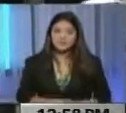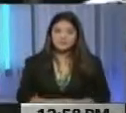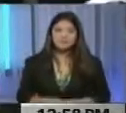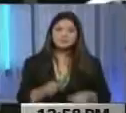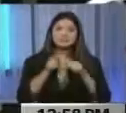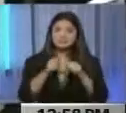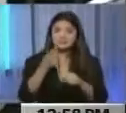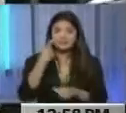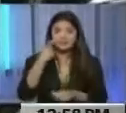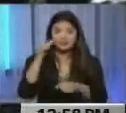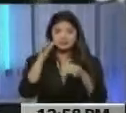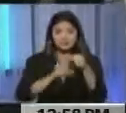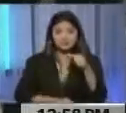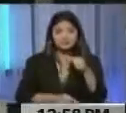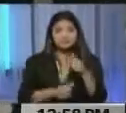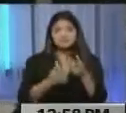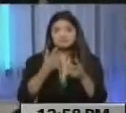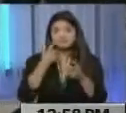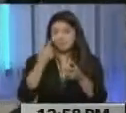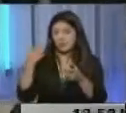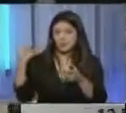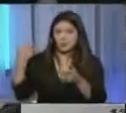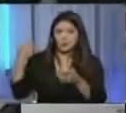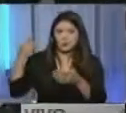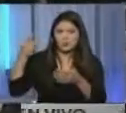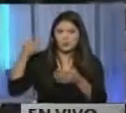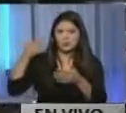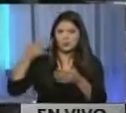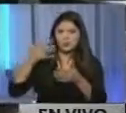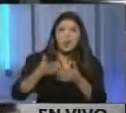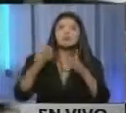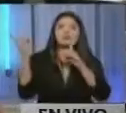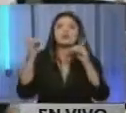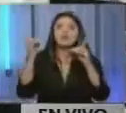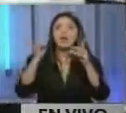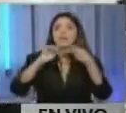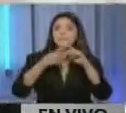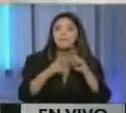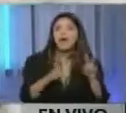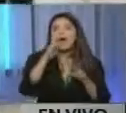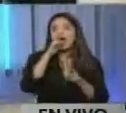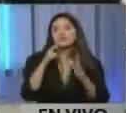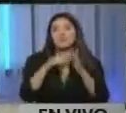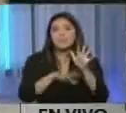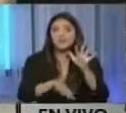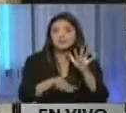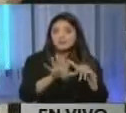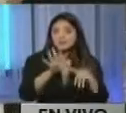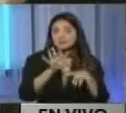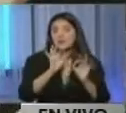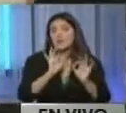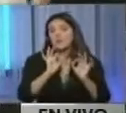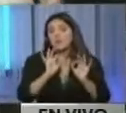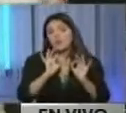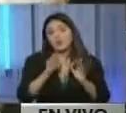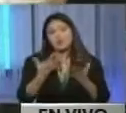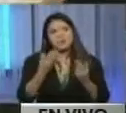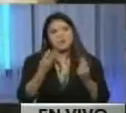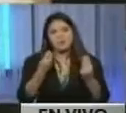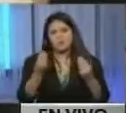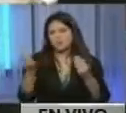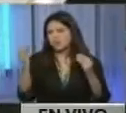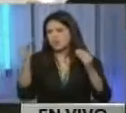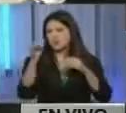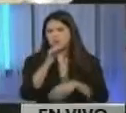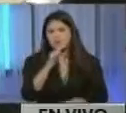Continuamos revisando antecedentes de estos diálogos de paz. El año 2015 fue un año bastante movido que